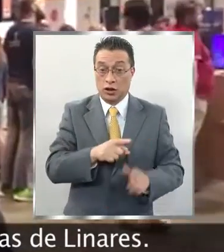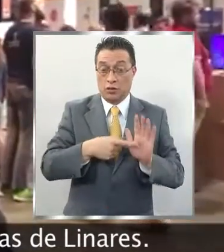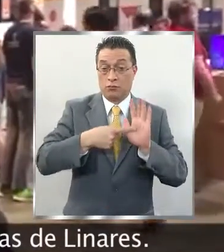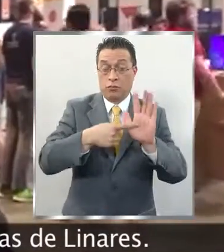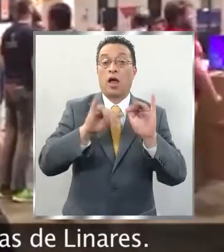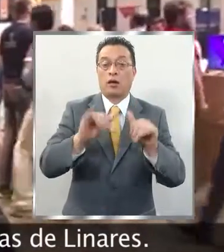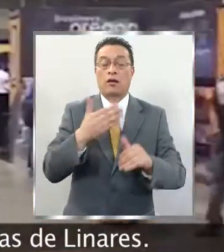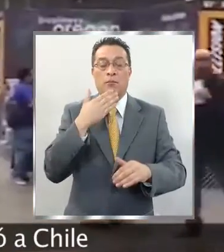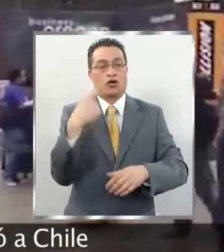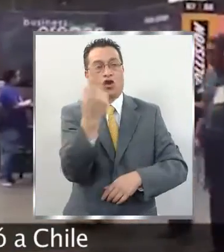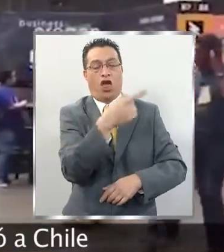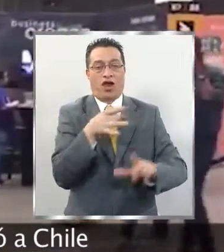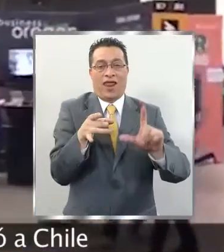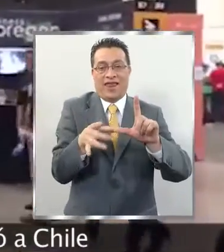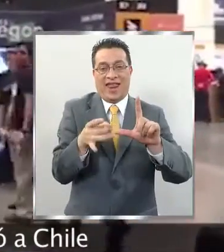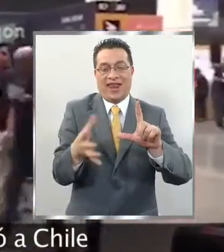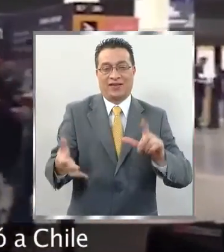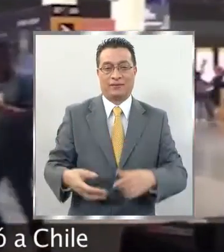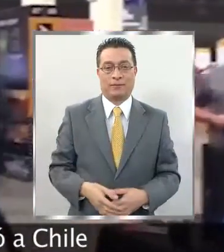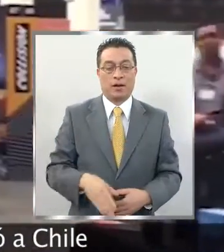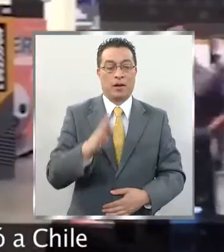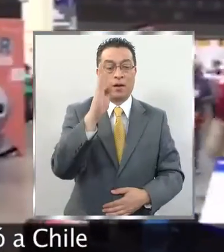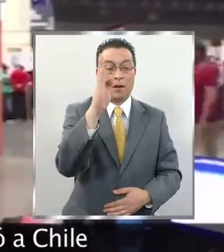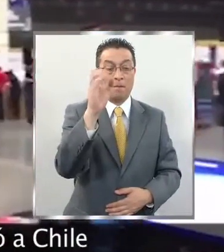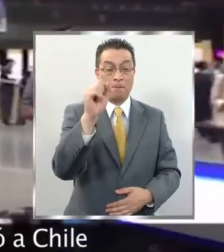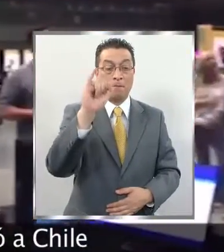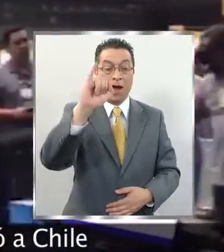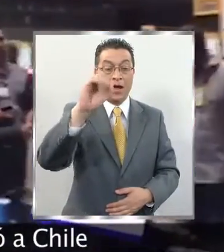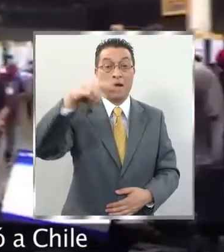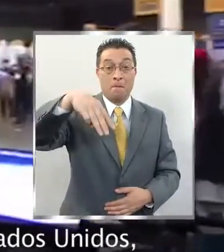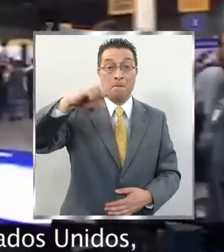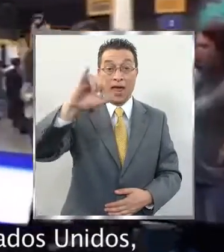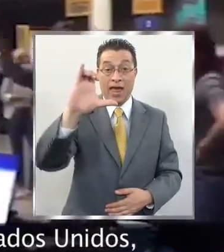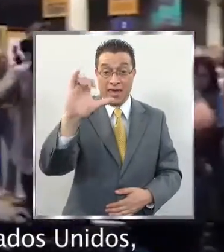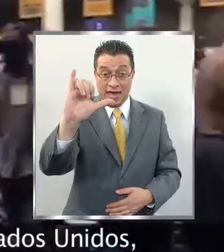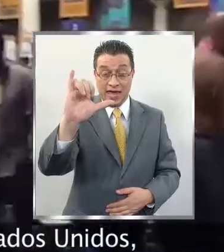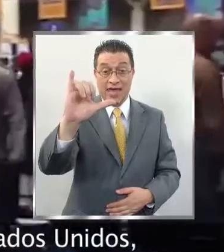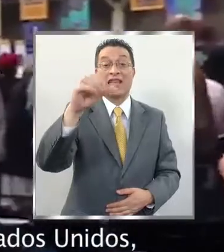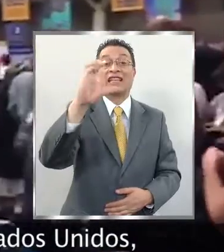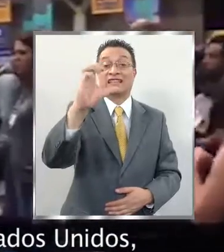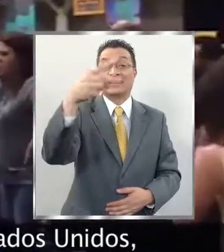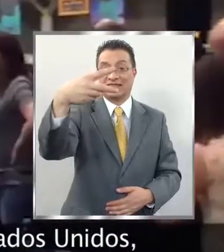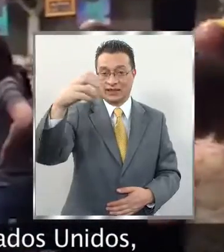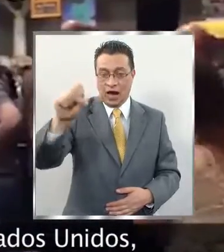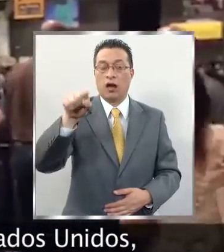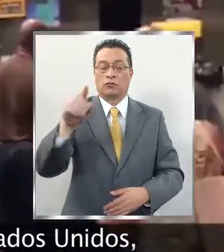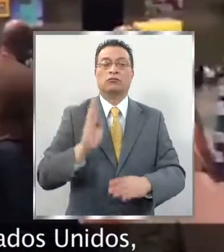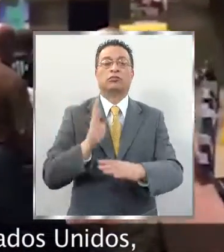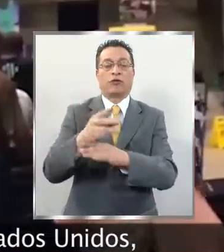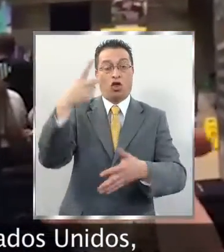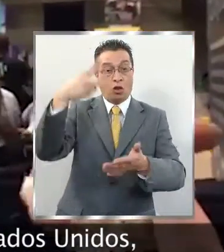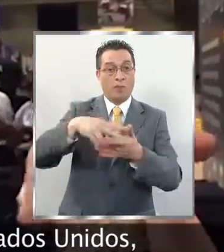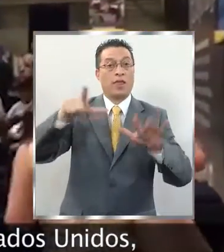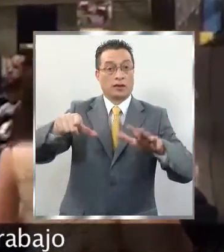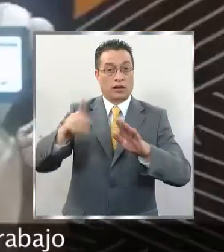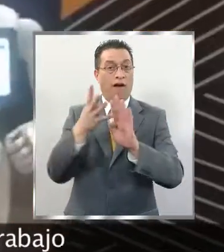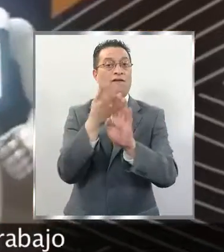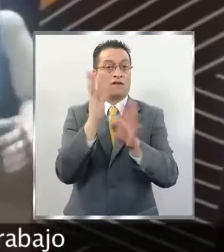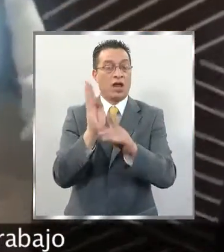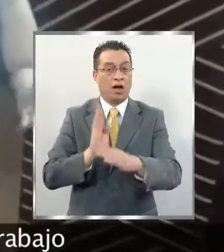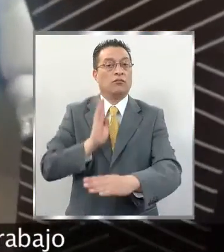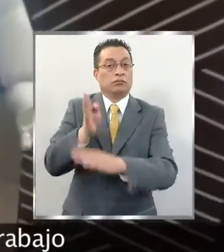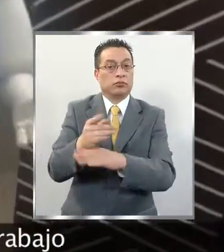las personas de Linares. Baimechea representó a Chile en la Feria Colisión 2017, Estados Unidos,